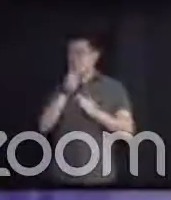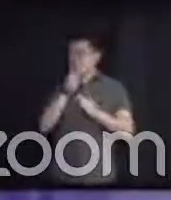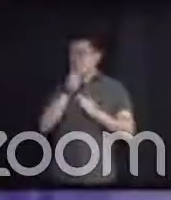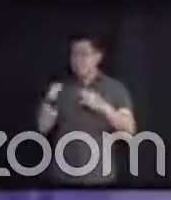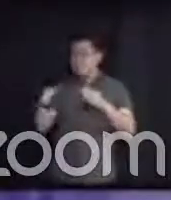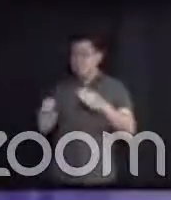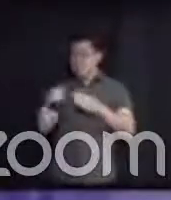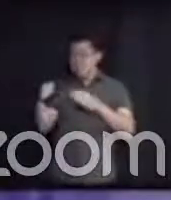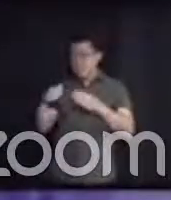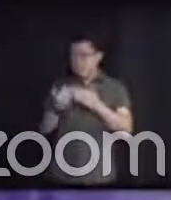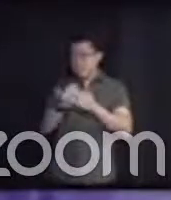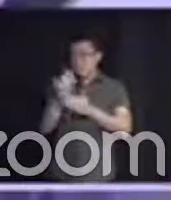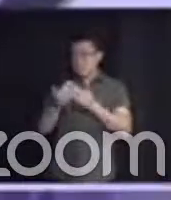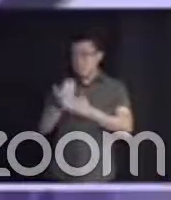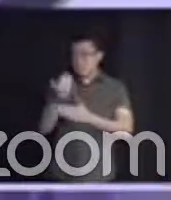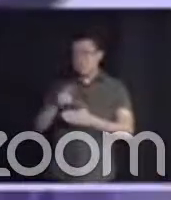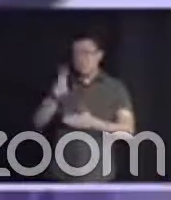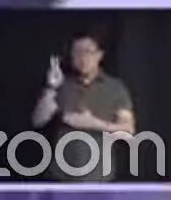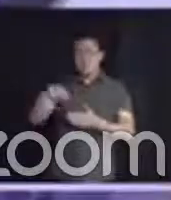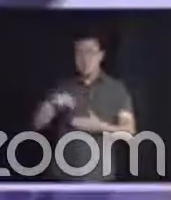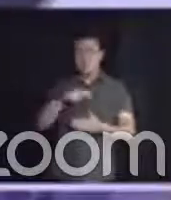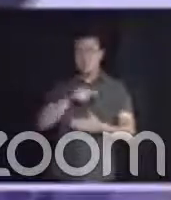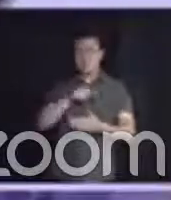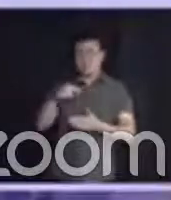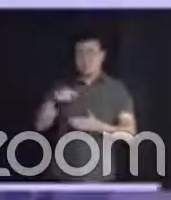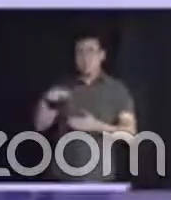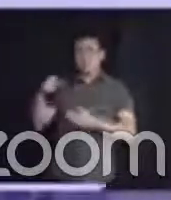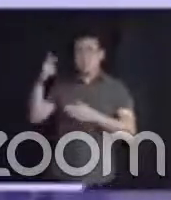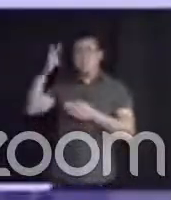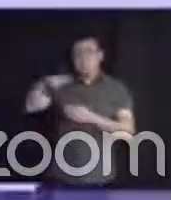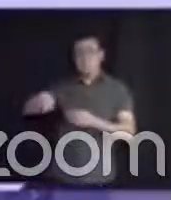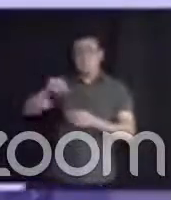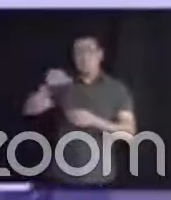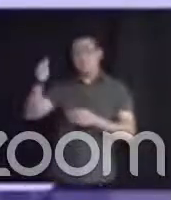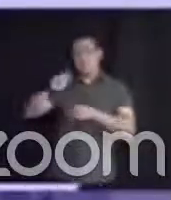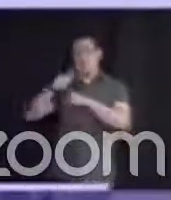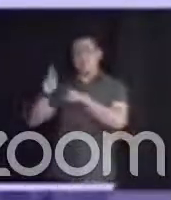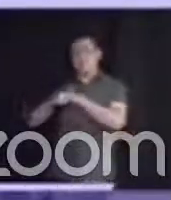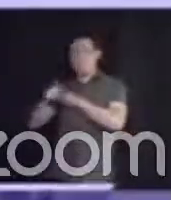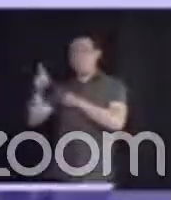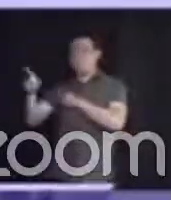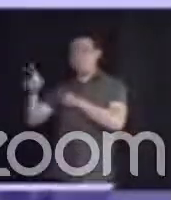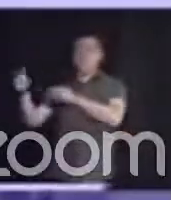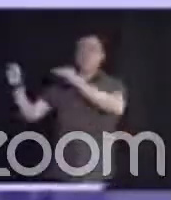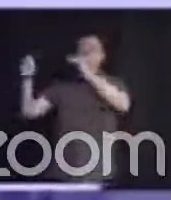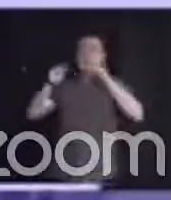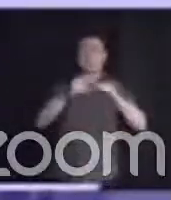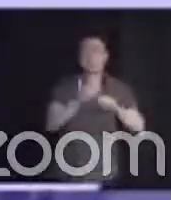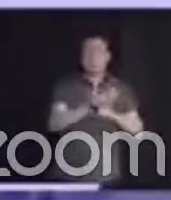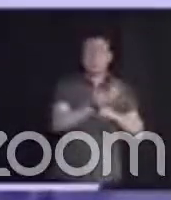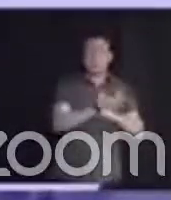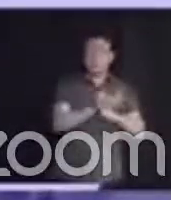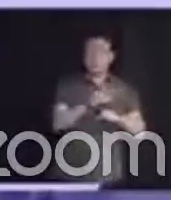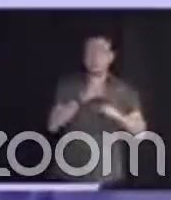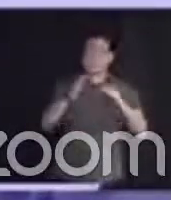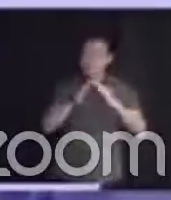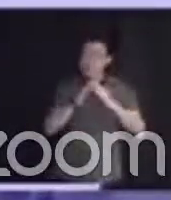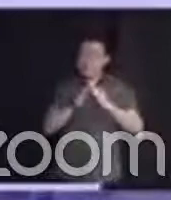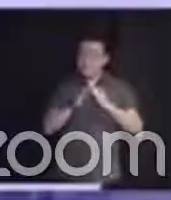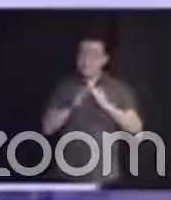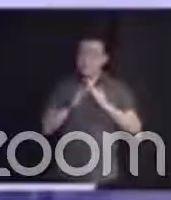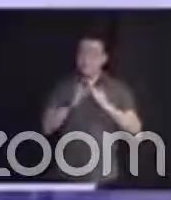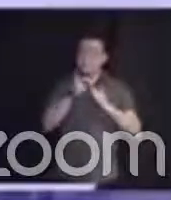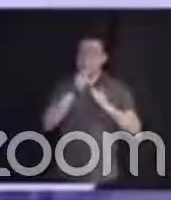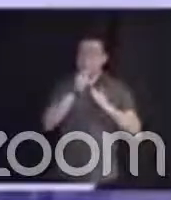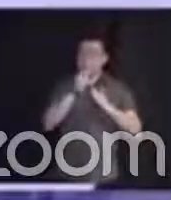créanme lo que para muchos de nosotros que nos venimos de México o de otros países, el desayunar en tu casa es